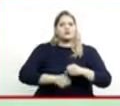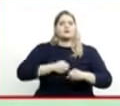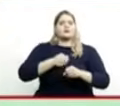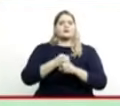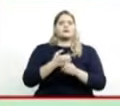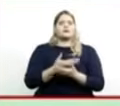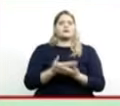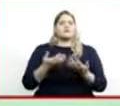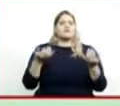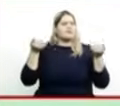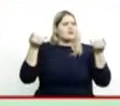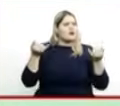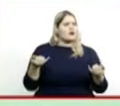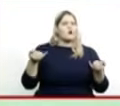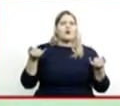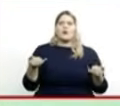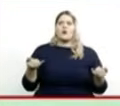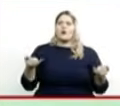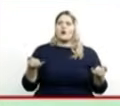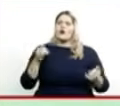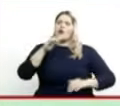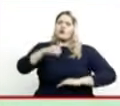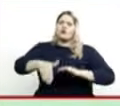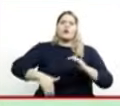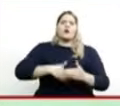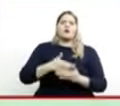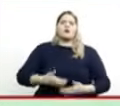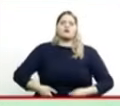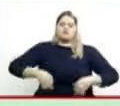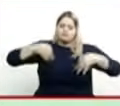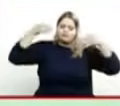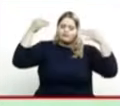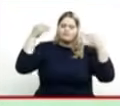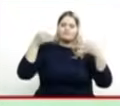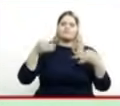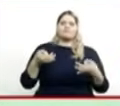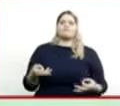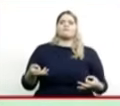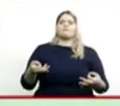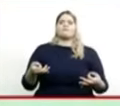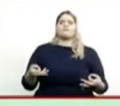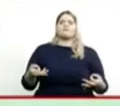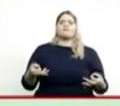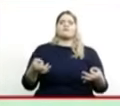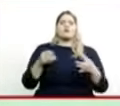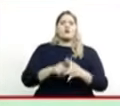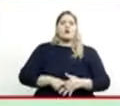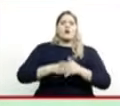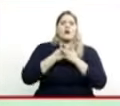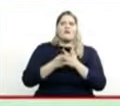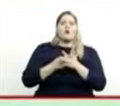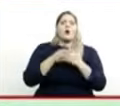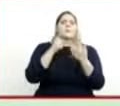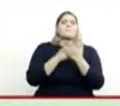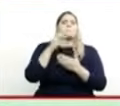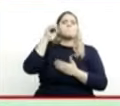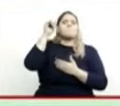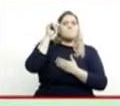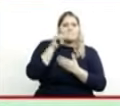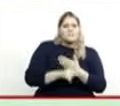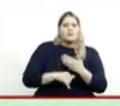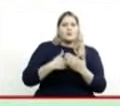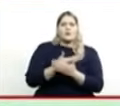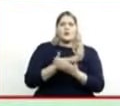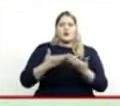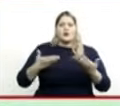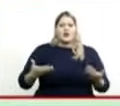que sentaremos juntos y con determinación las bases para la construcción de un sistema